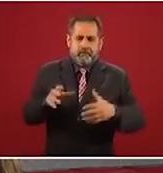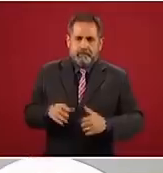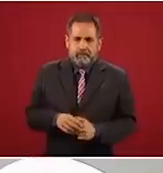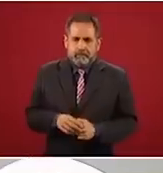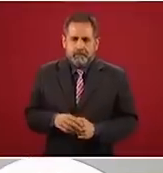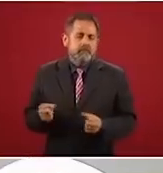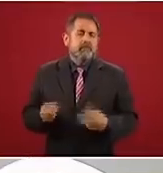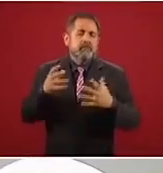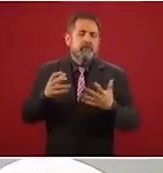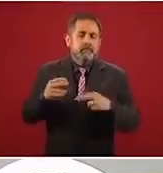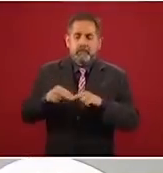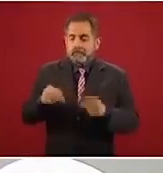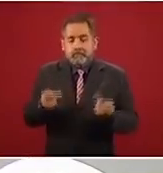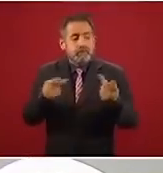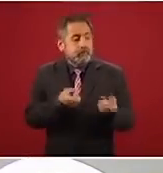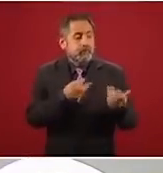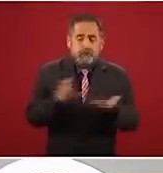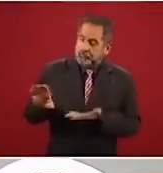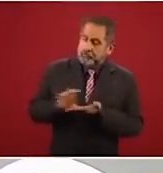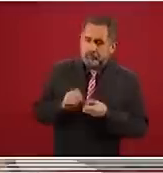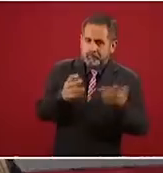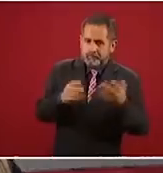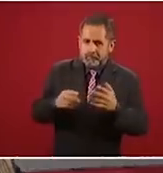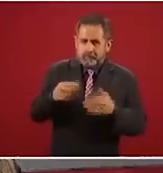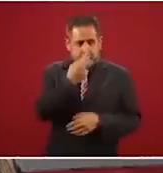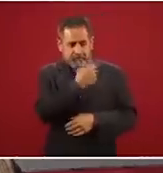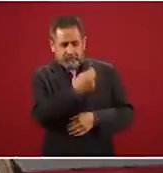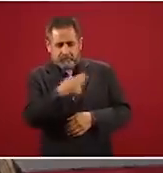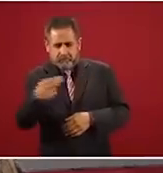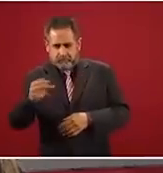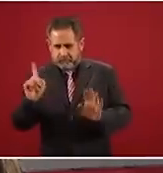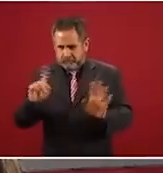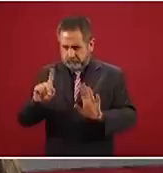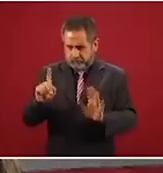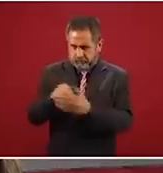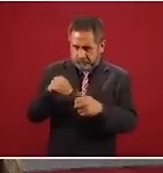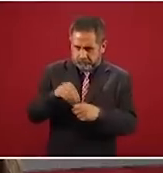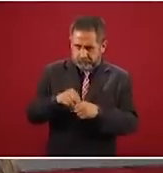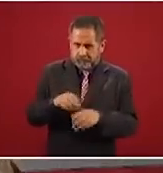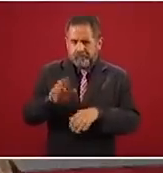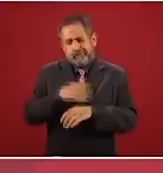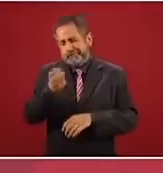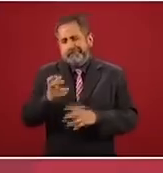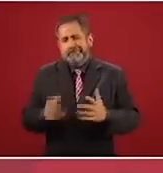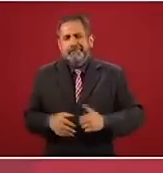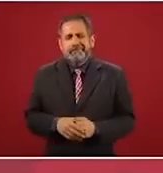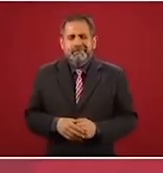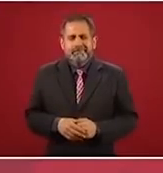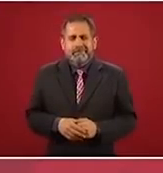se comprometieron, a qué cantidad. No vamos a dar a conocer los nombres, o sea, porque eso